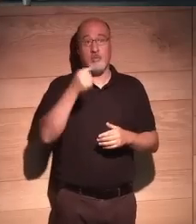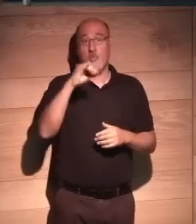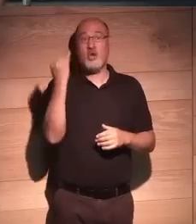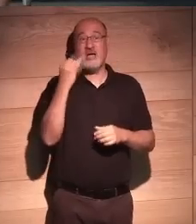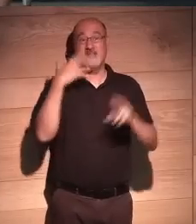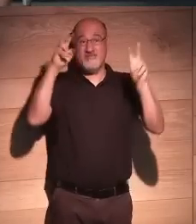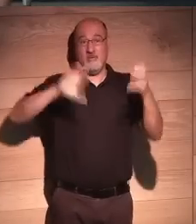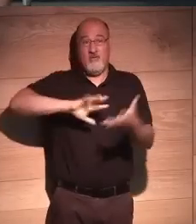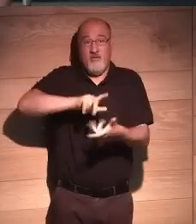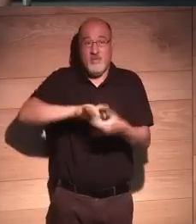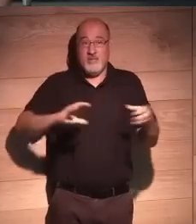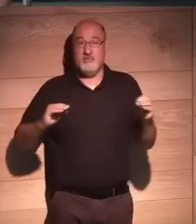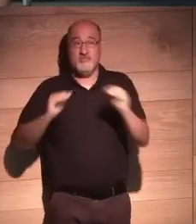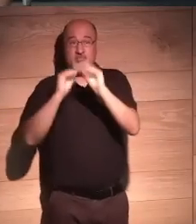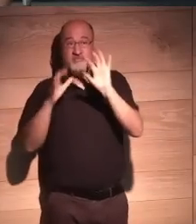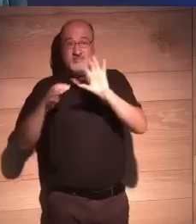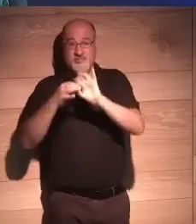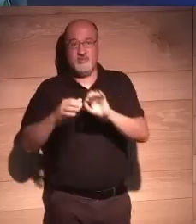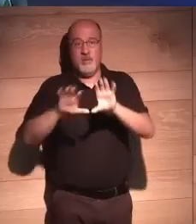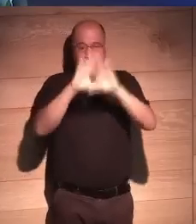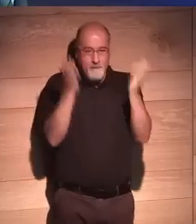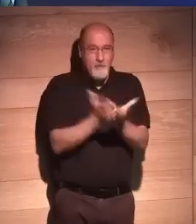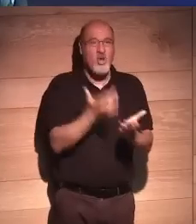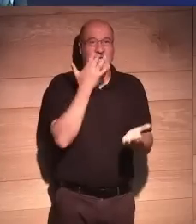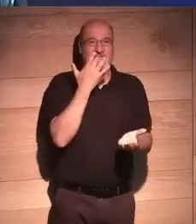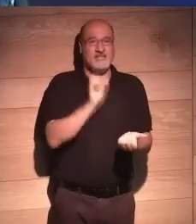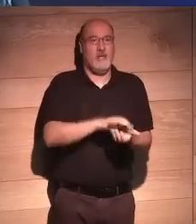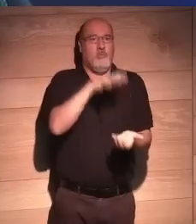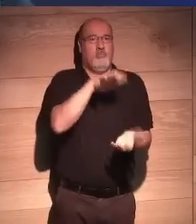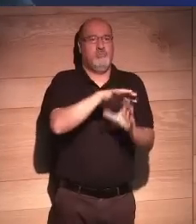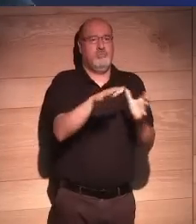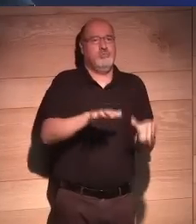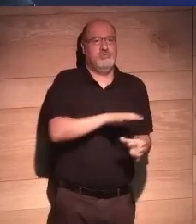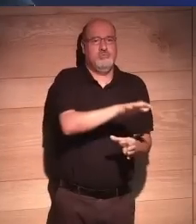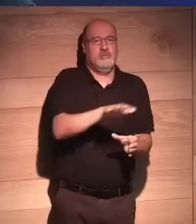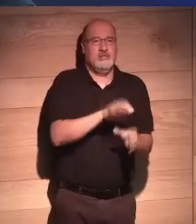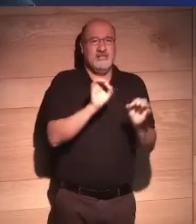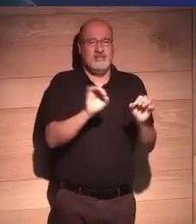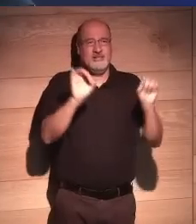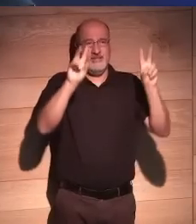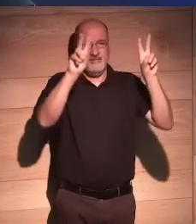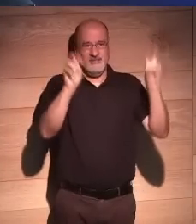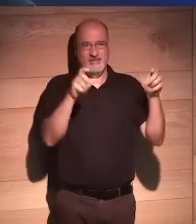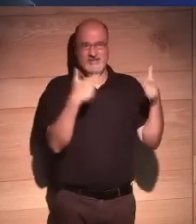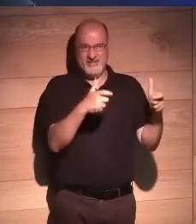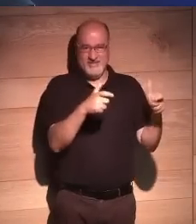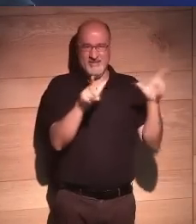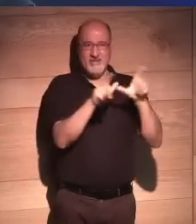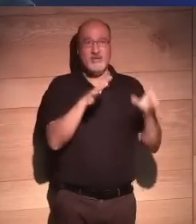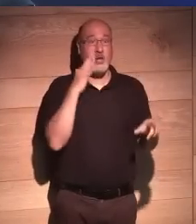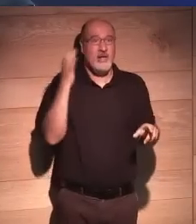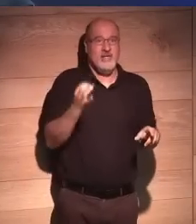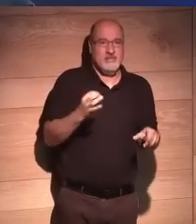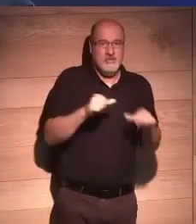los informativos, yo creo que como siempre se habla de la bola de cristal como ejemplo, bueno, de esa televisión muy arriesgada, yo creo